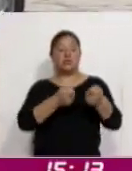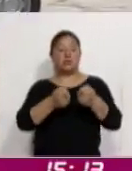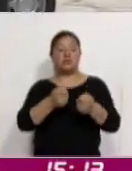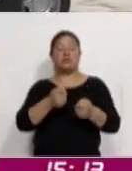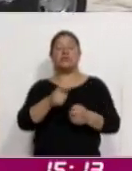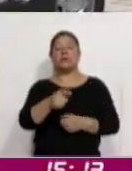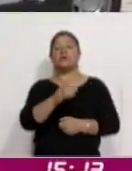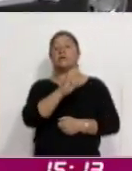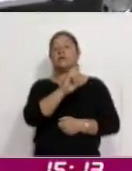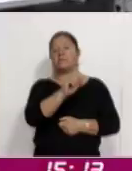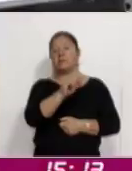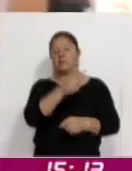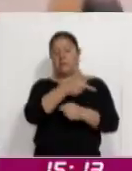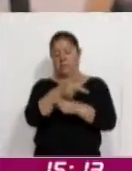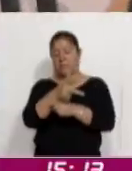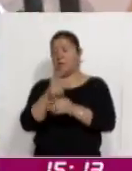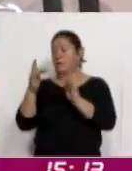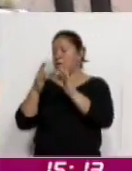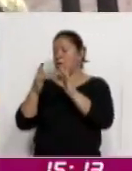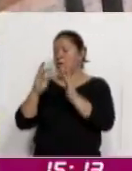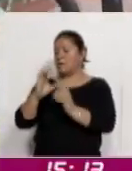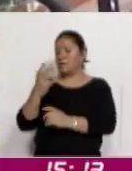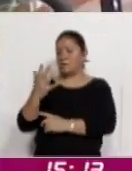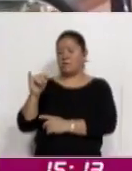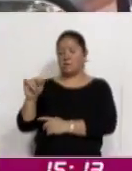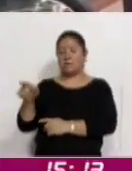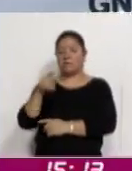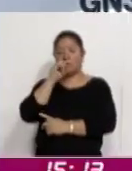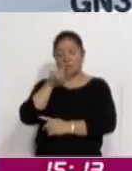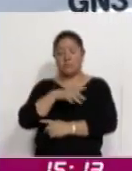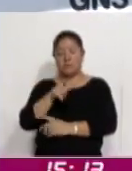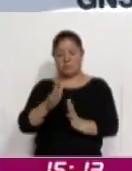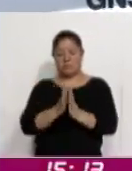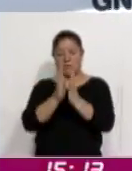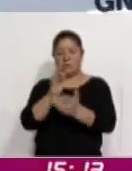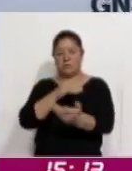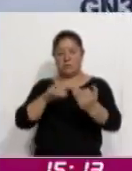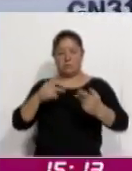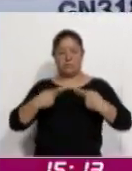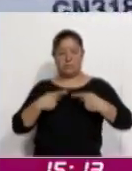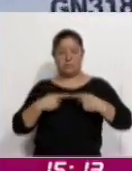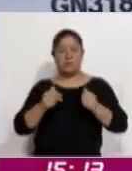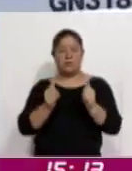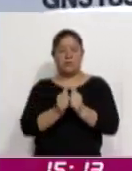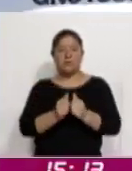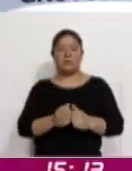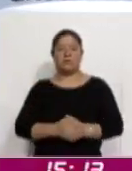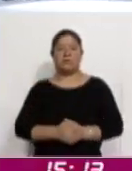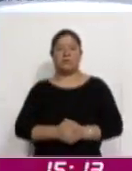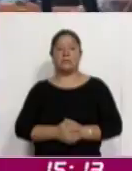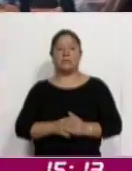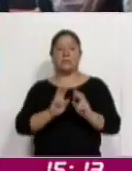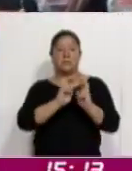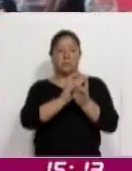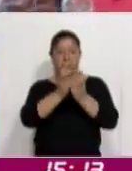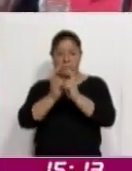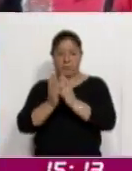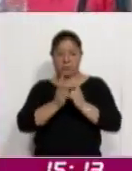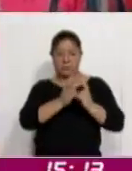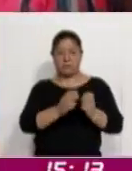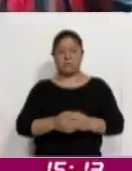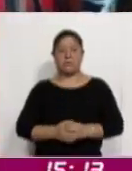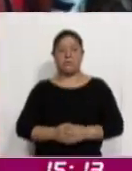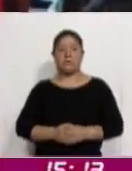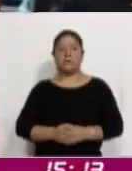conectadas al C5I. Asimismo, se fortalecerá la participación ciudadana a través de las redes de vecinos vigilantes,